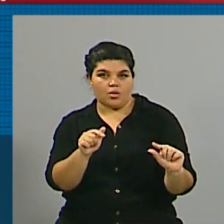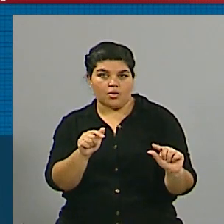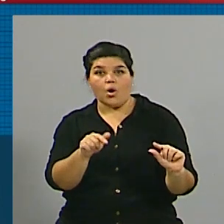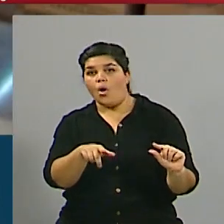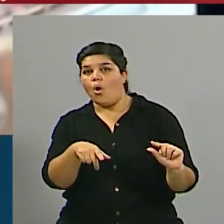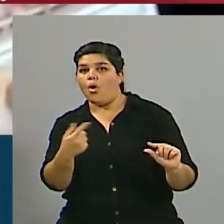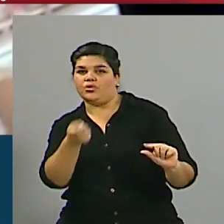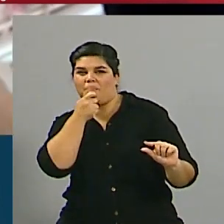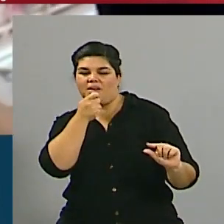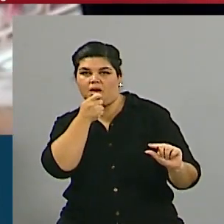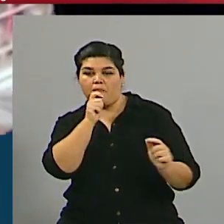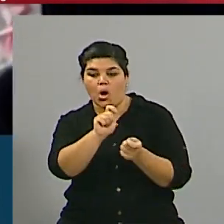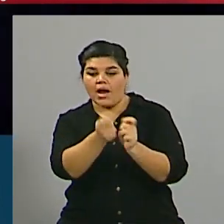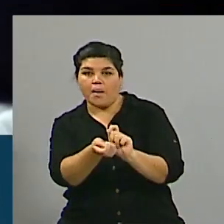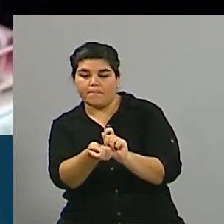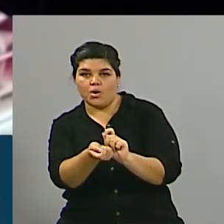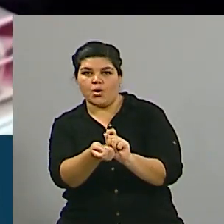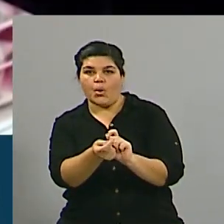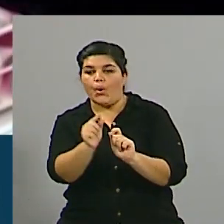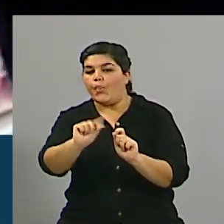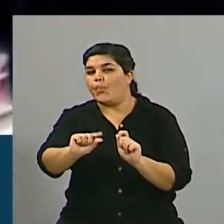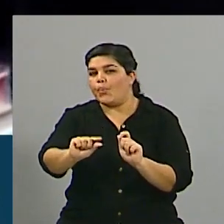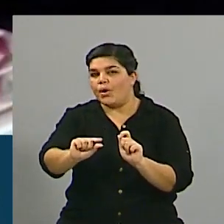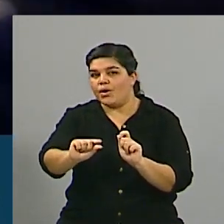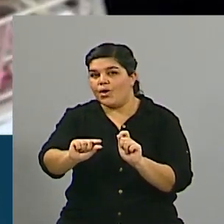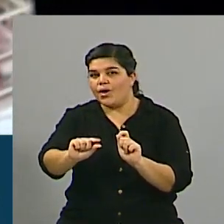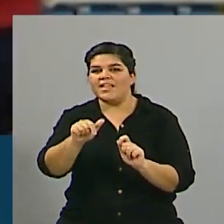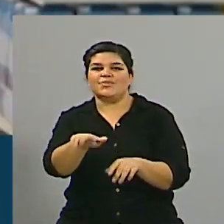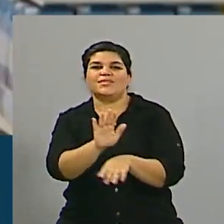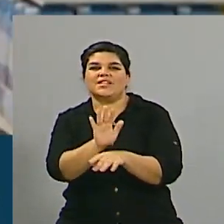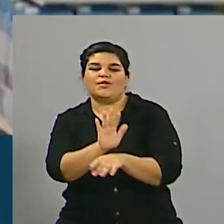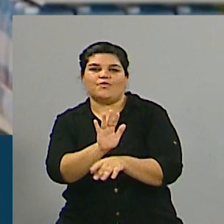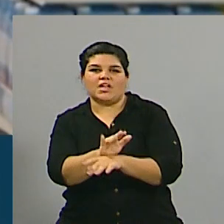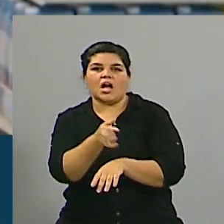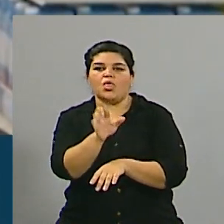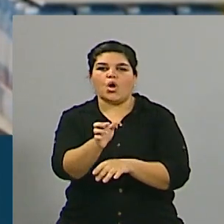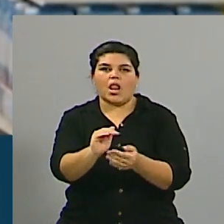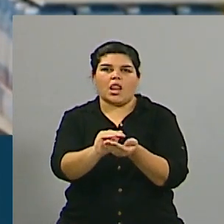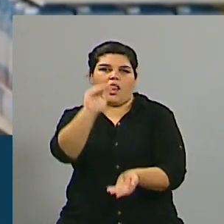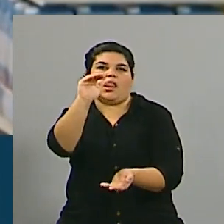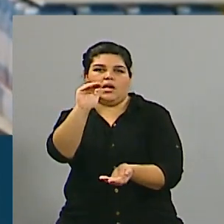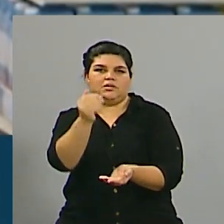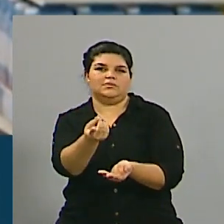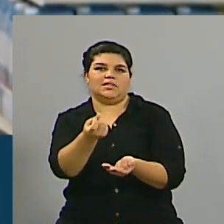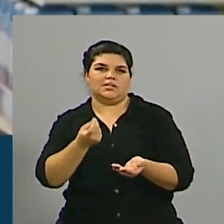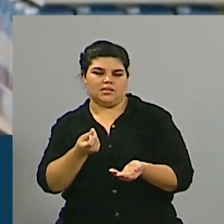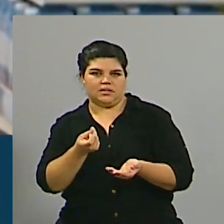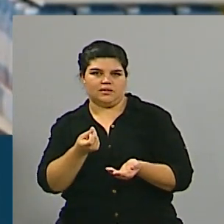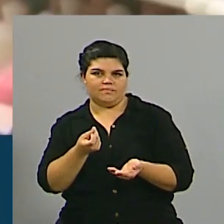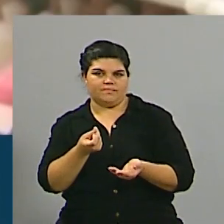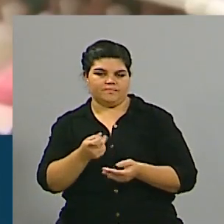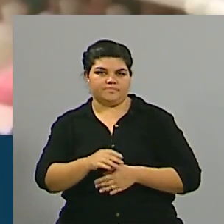muy bajo que implicaría que se necesiten muchos dólares para poder cubrir esa demanda por